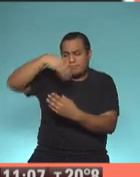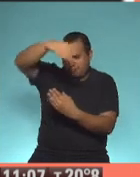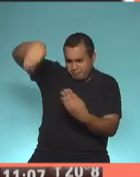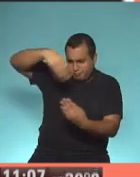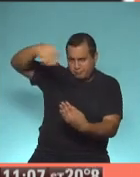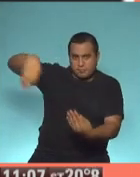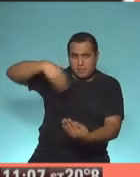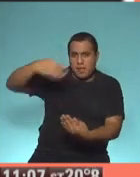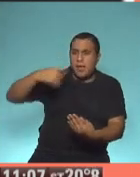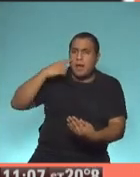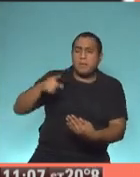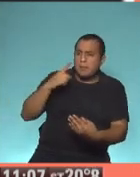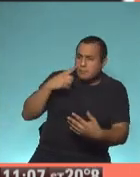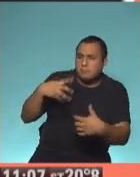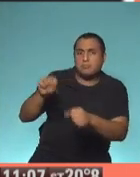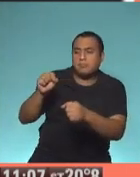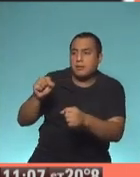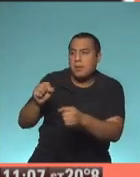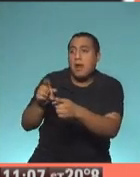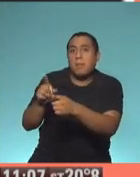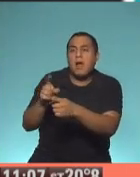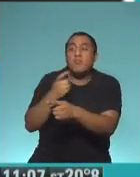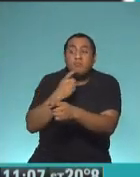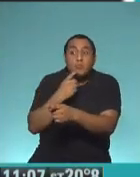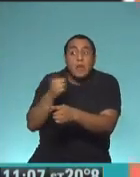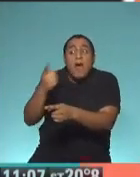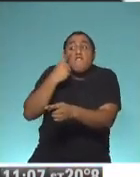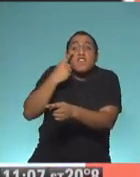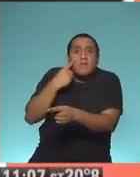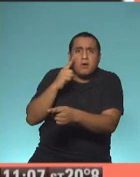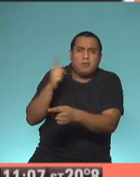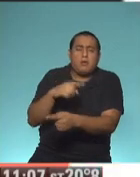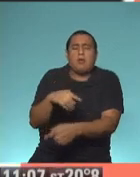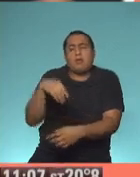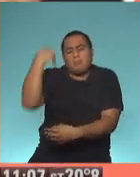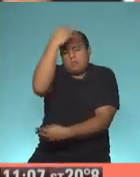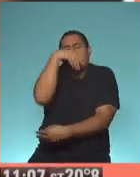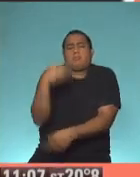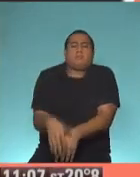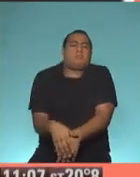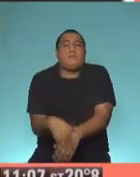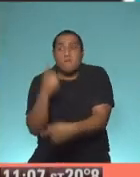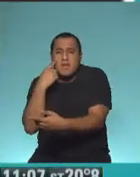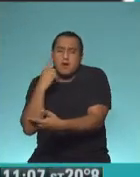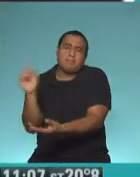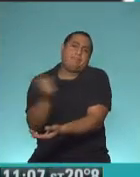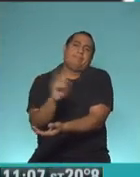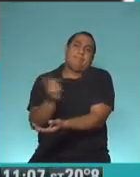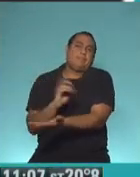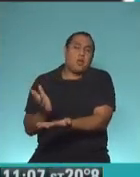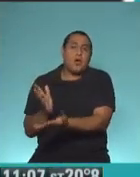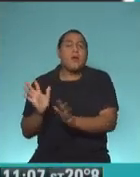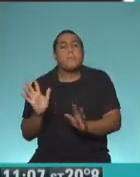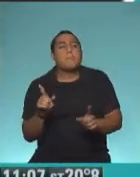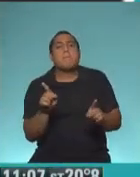Me encanta el ejemplo, es muy claro, digamos, no hay duda, sí. Es muy claro. Ahora, el PCR está allí mucho más tiempo,